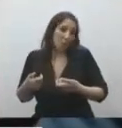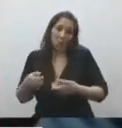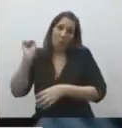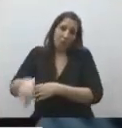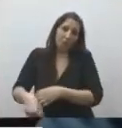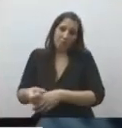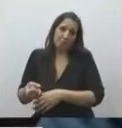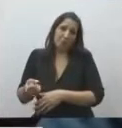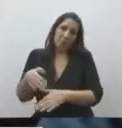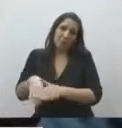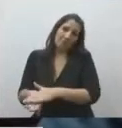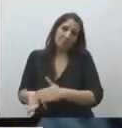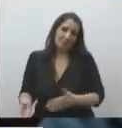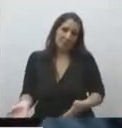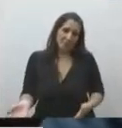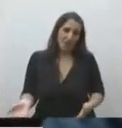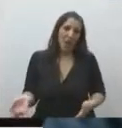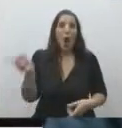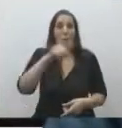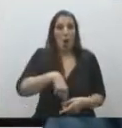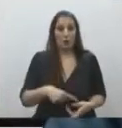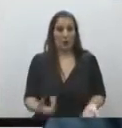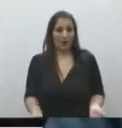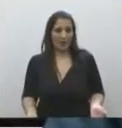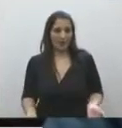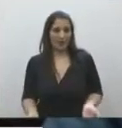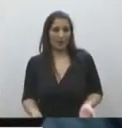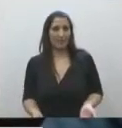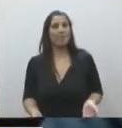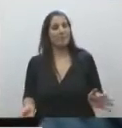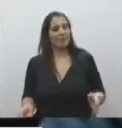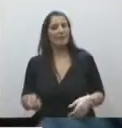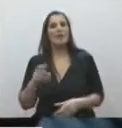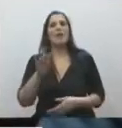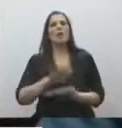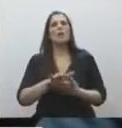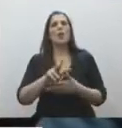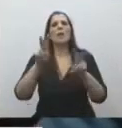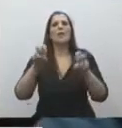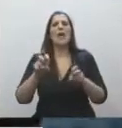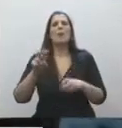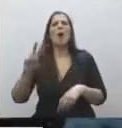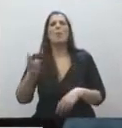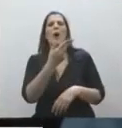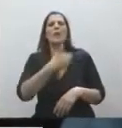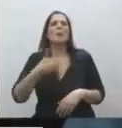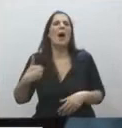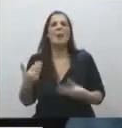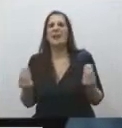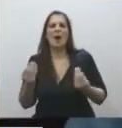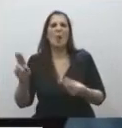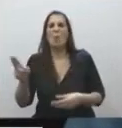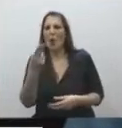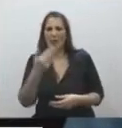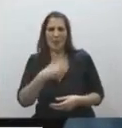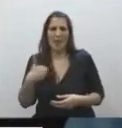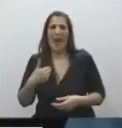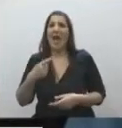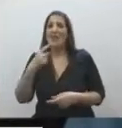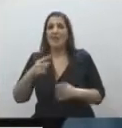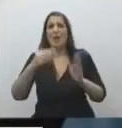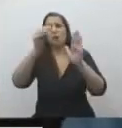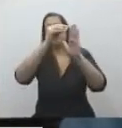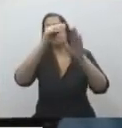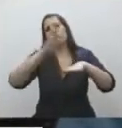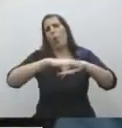alianza con el Partido Justicialista encarnado en el doctor Urtubey desde el año 2007. A partir de ahí tenemos